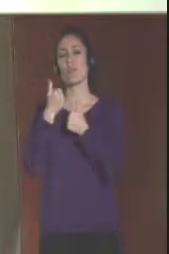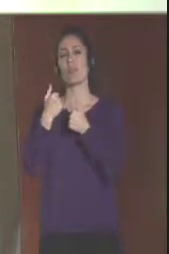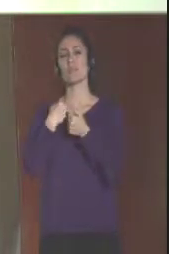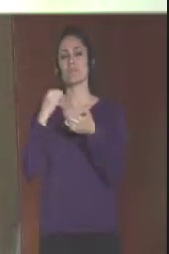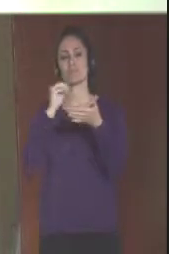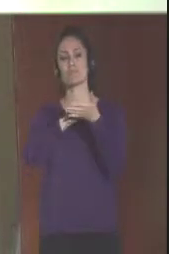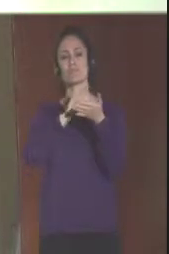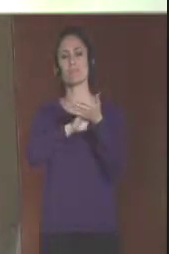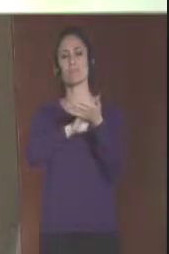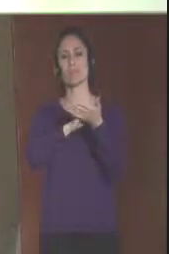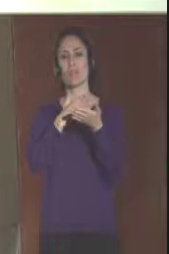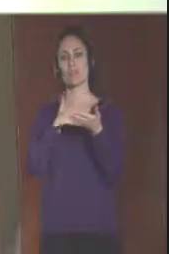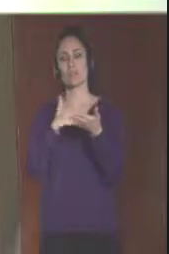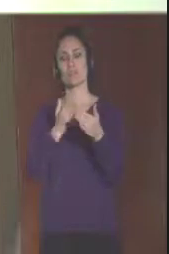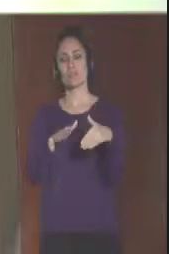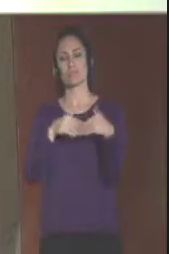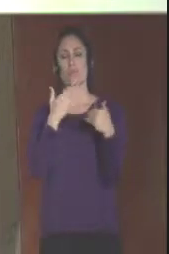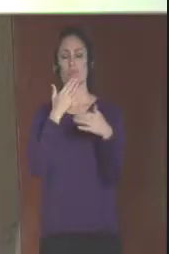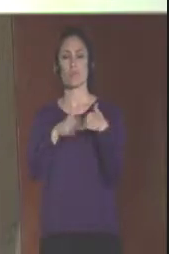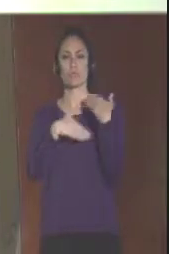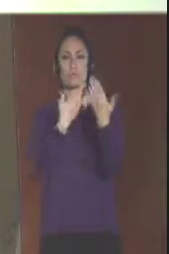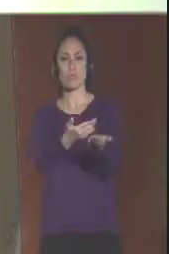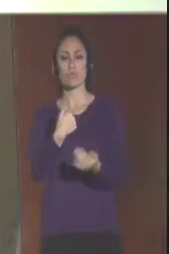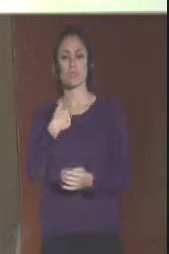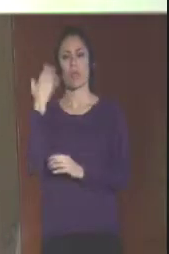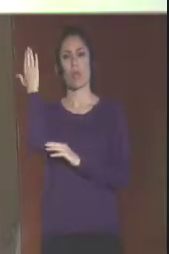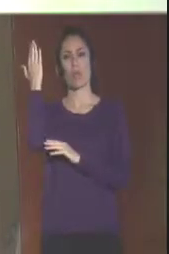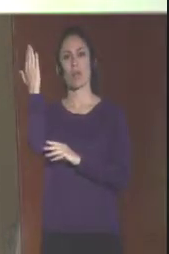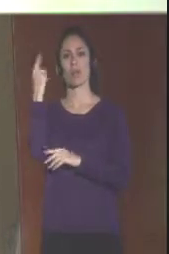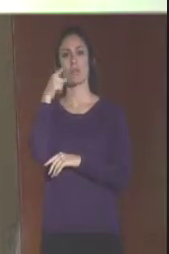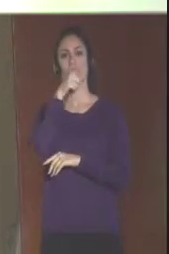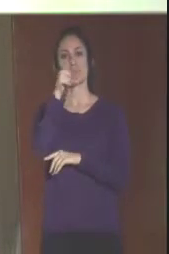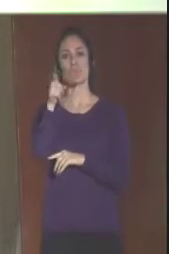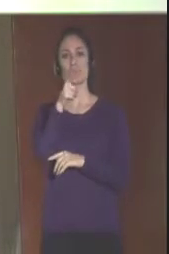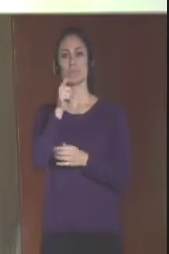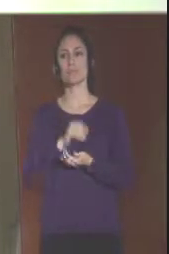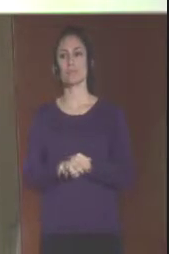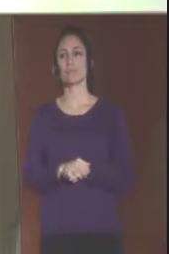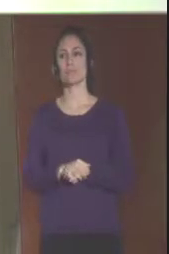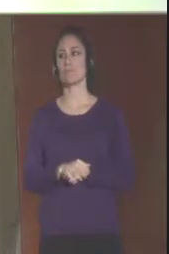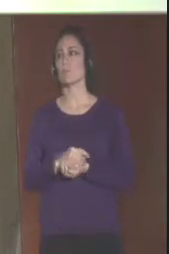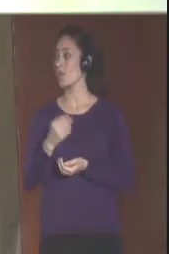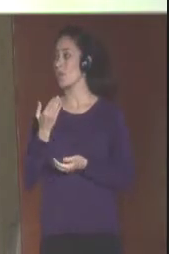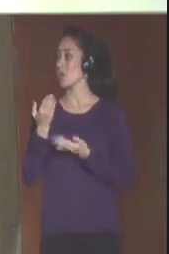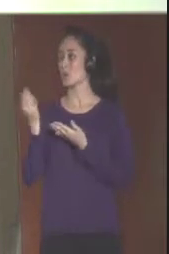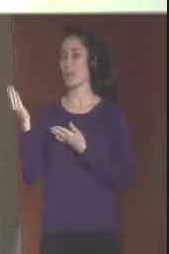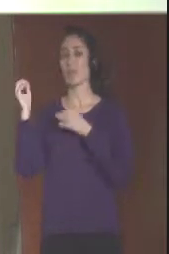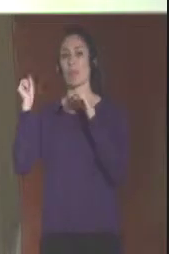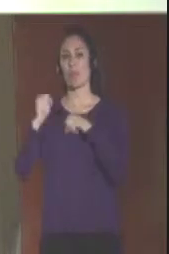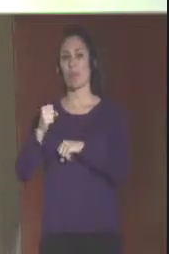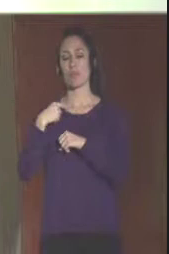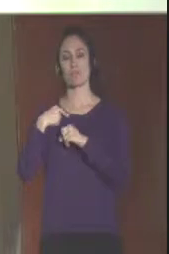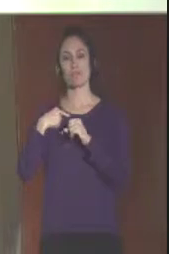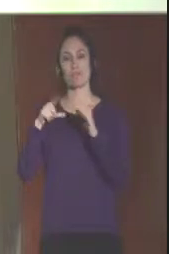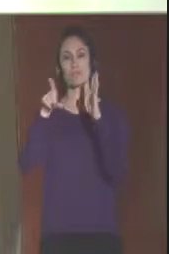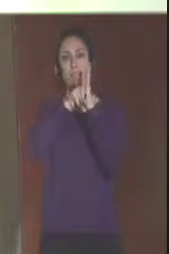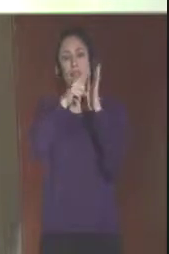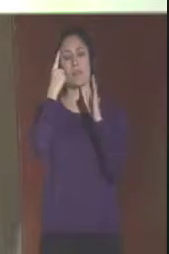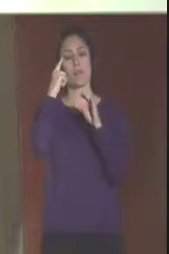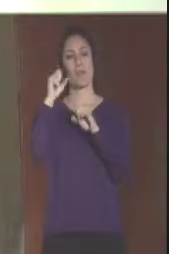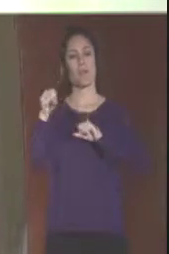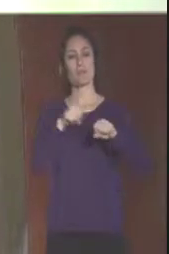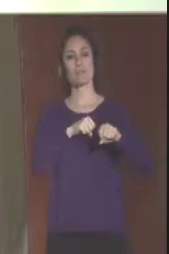aporte principal que como alcalde ustedes introducirían en el marco de